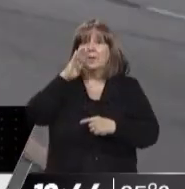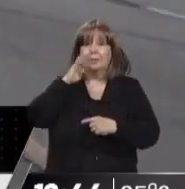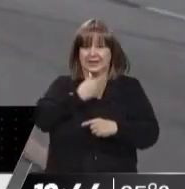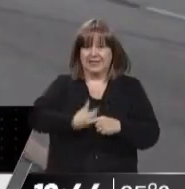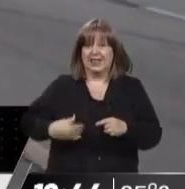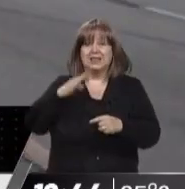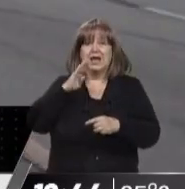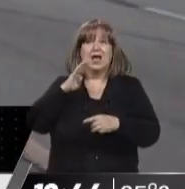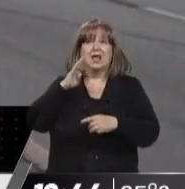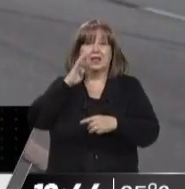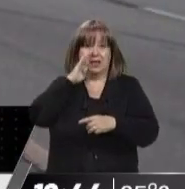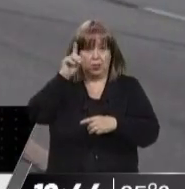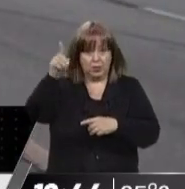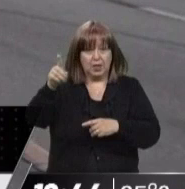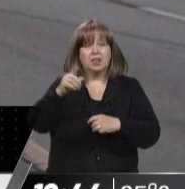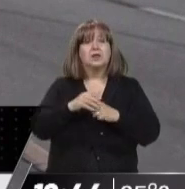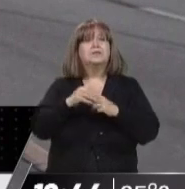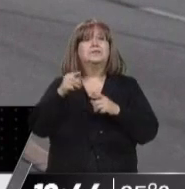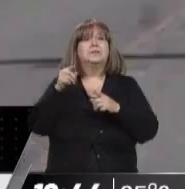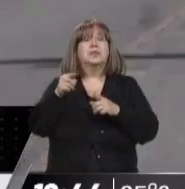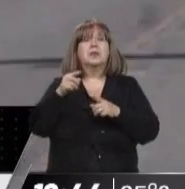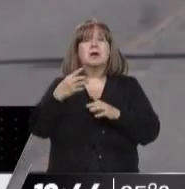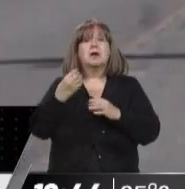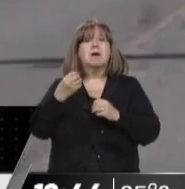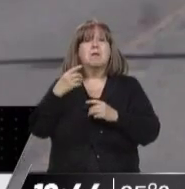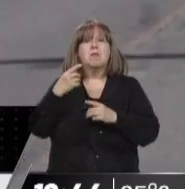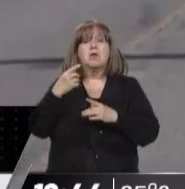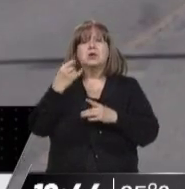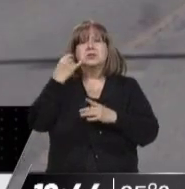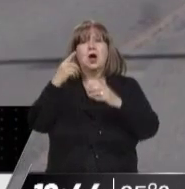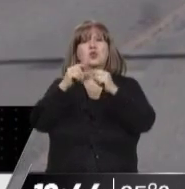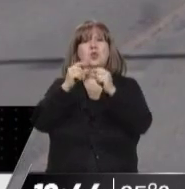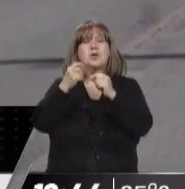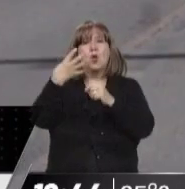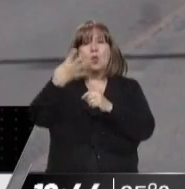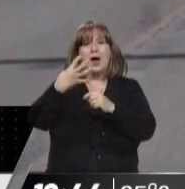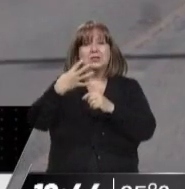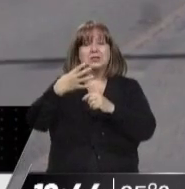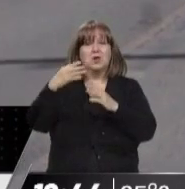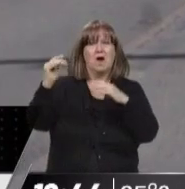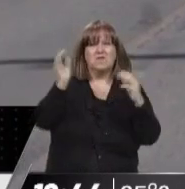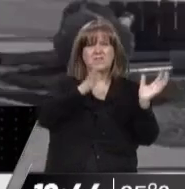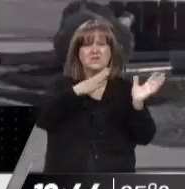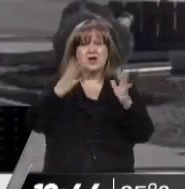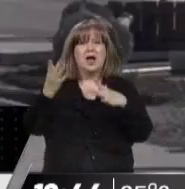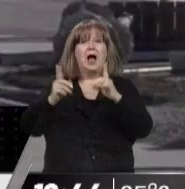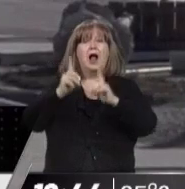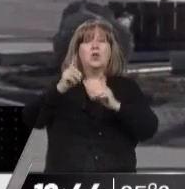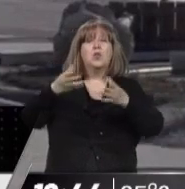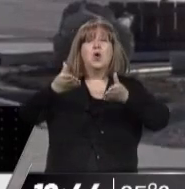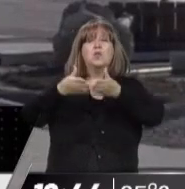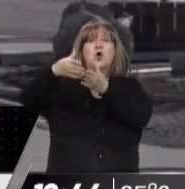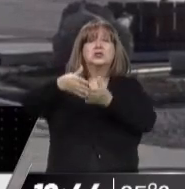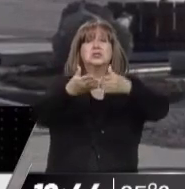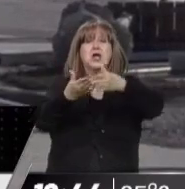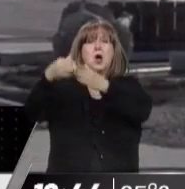En la localidad de Fort Myers, en Florida, donde Ian llegó como huracán de categoría 4, el aumento de las aguas sumergió algunos botes en el